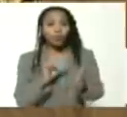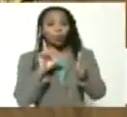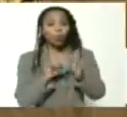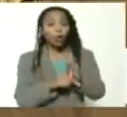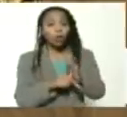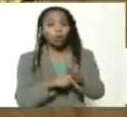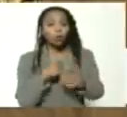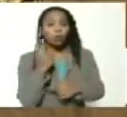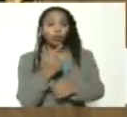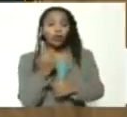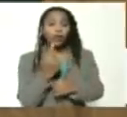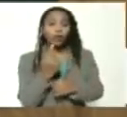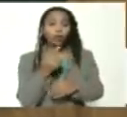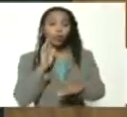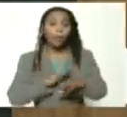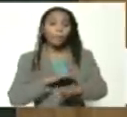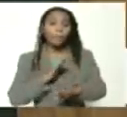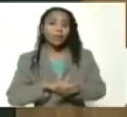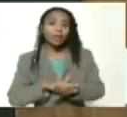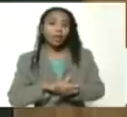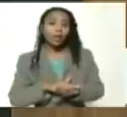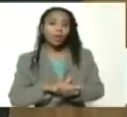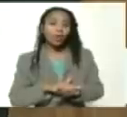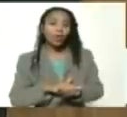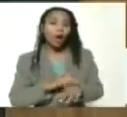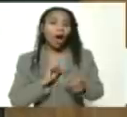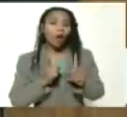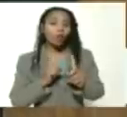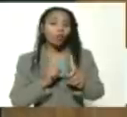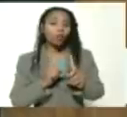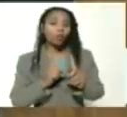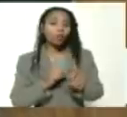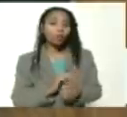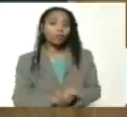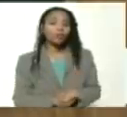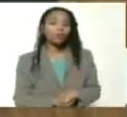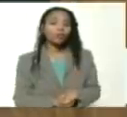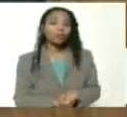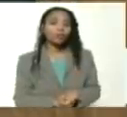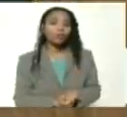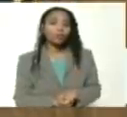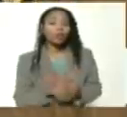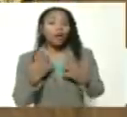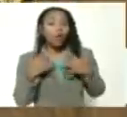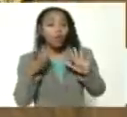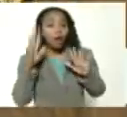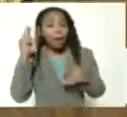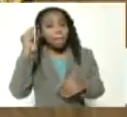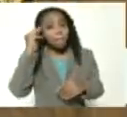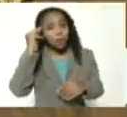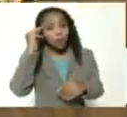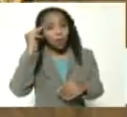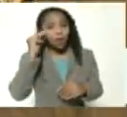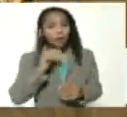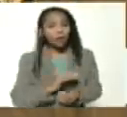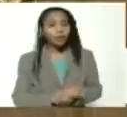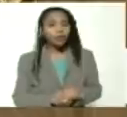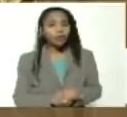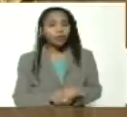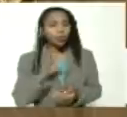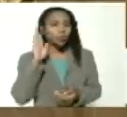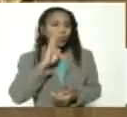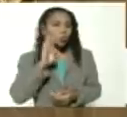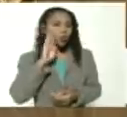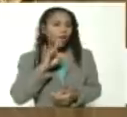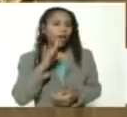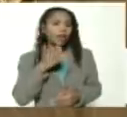simple y llanamente, como ha ocurrido con casos aún en la memoria podrida de quienes